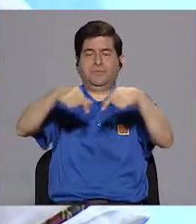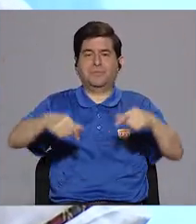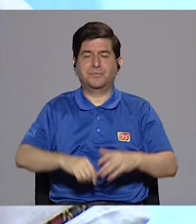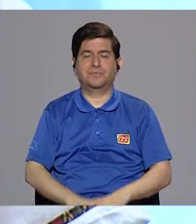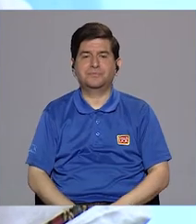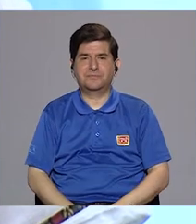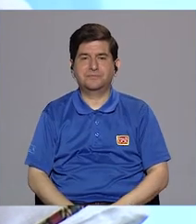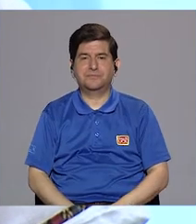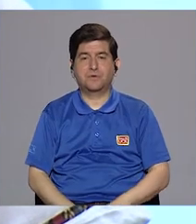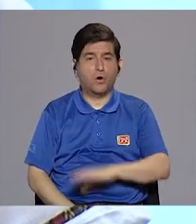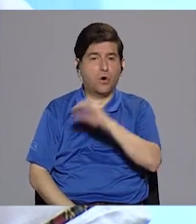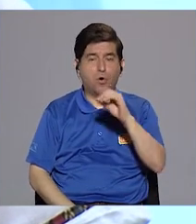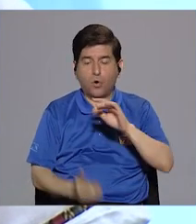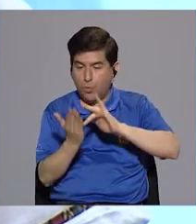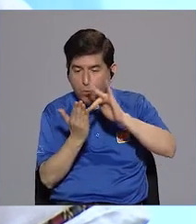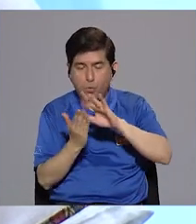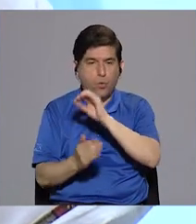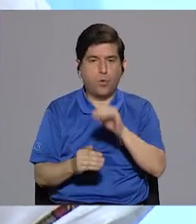Entonces,